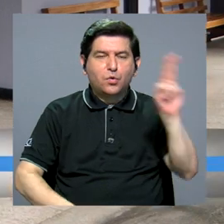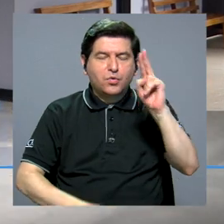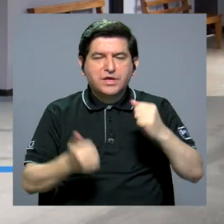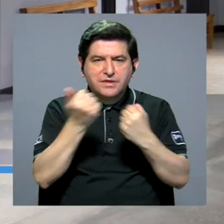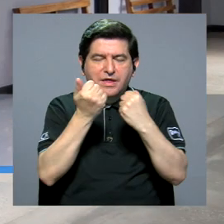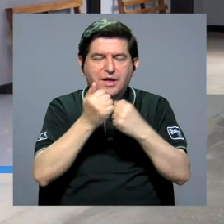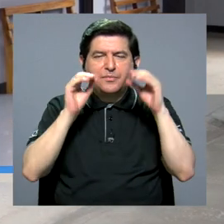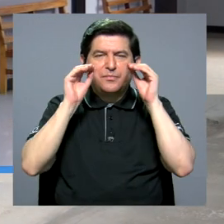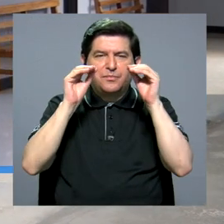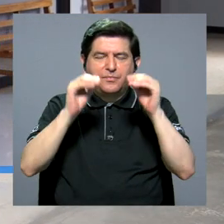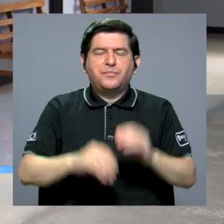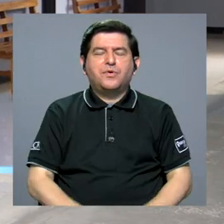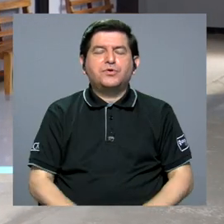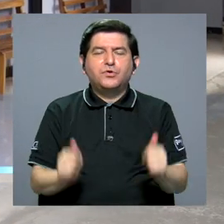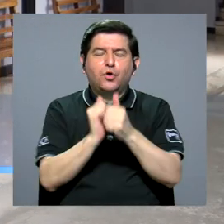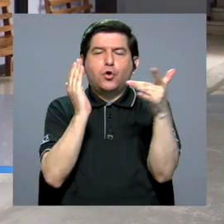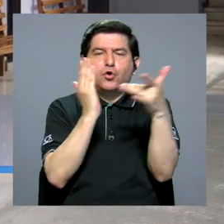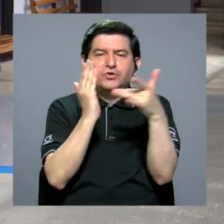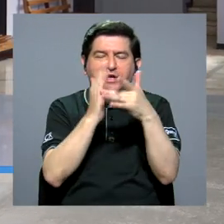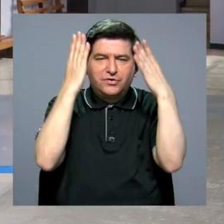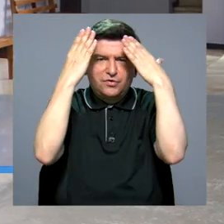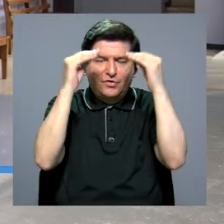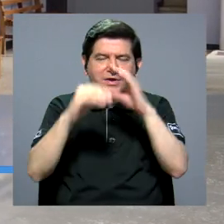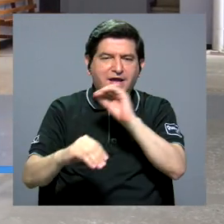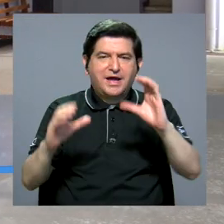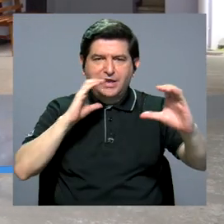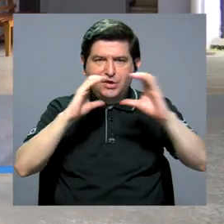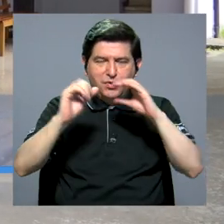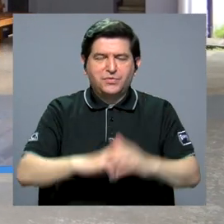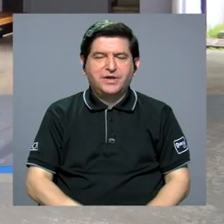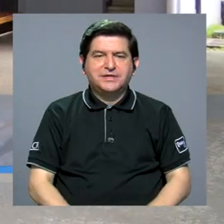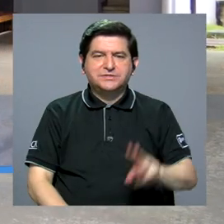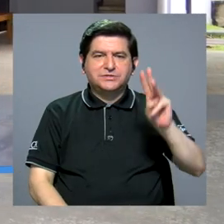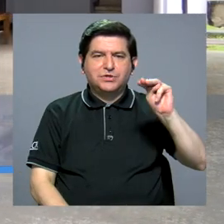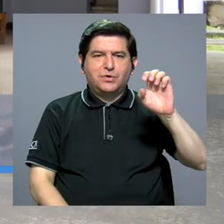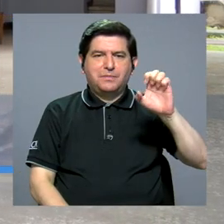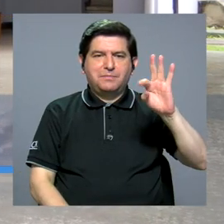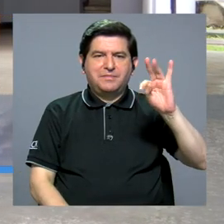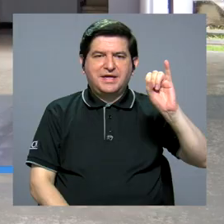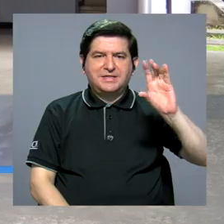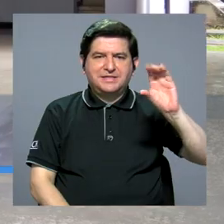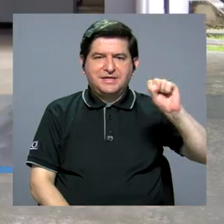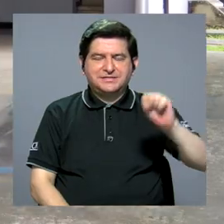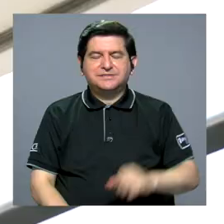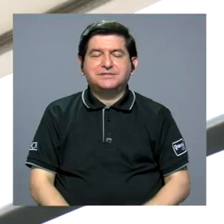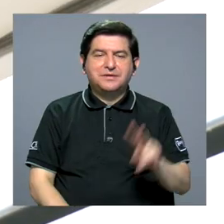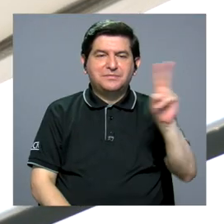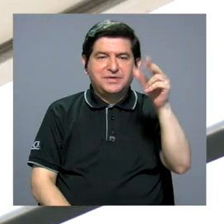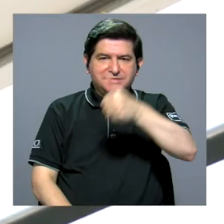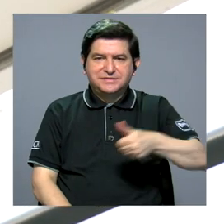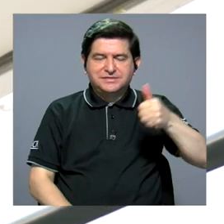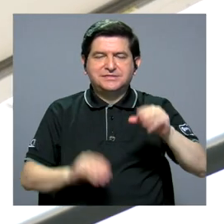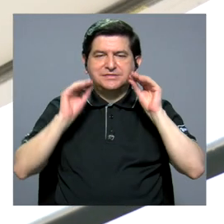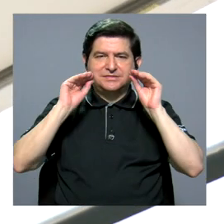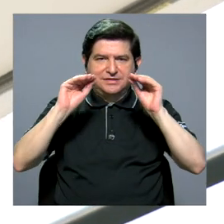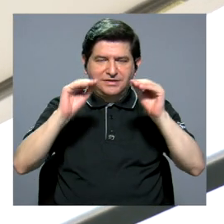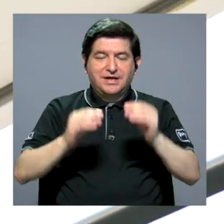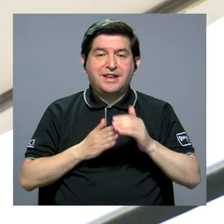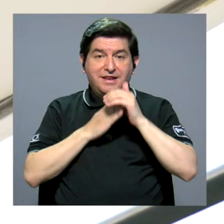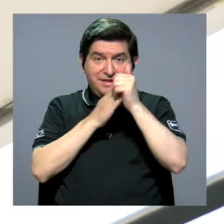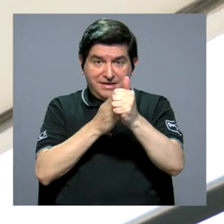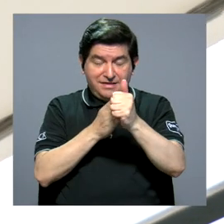La Unidad de Apoyo a la Docencia Mediada con Tecnologías de la Información y la Comunicación, METICS, de la Vicerrectoría de